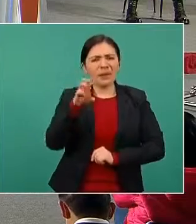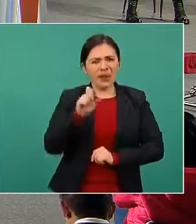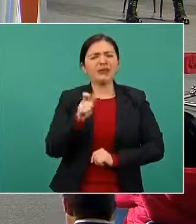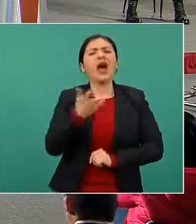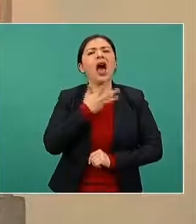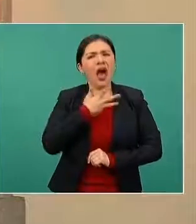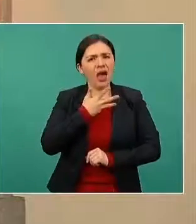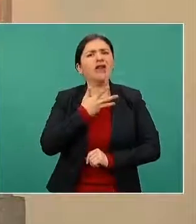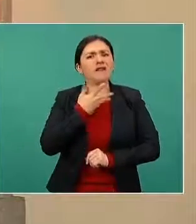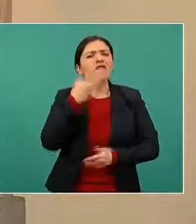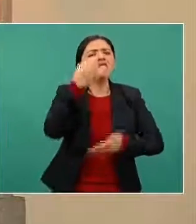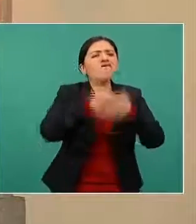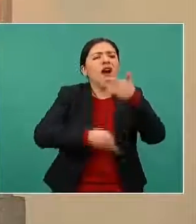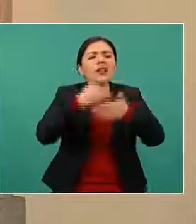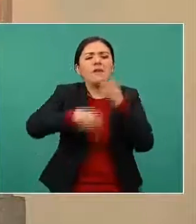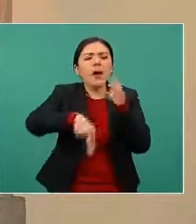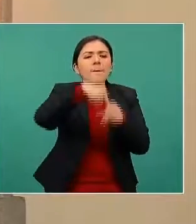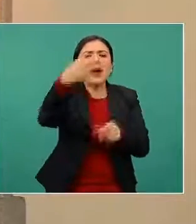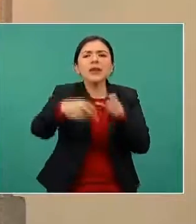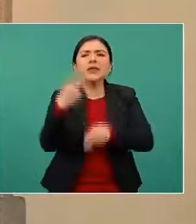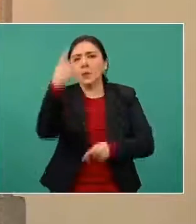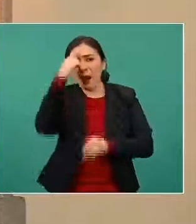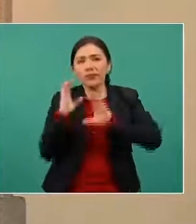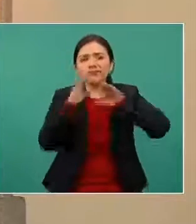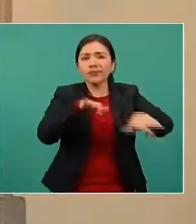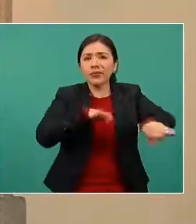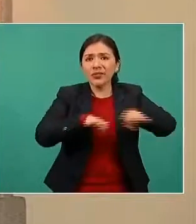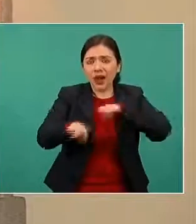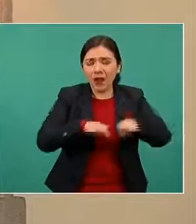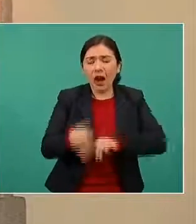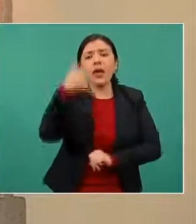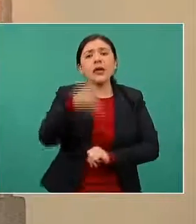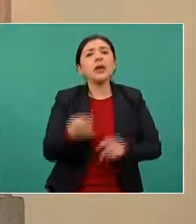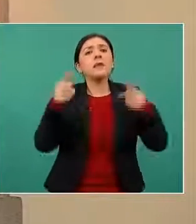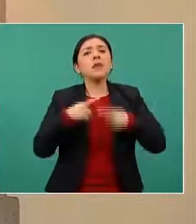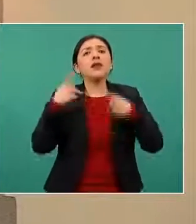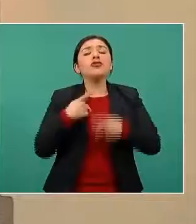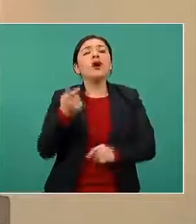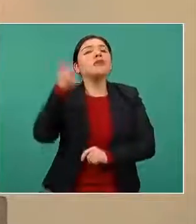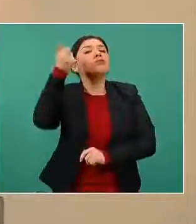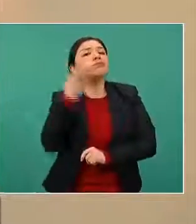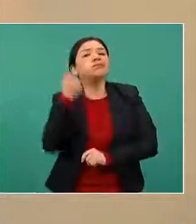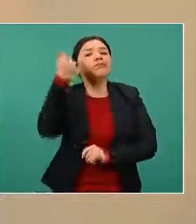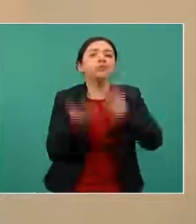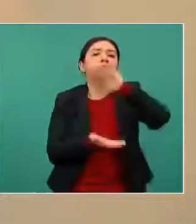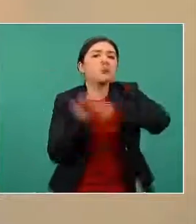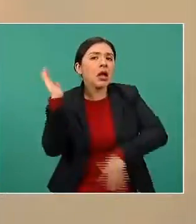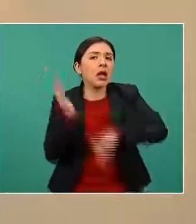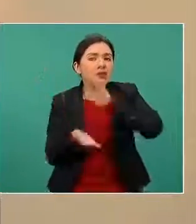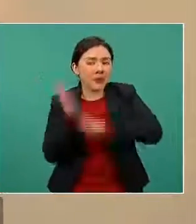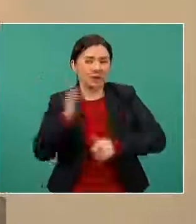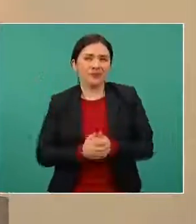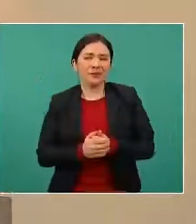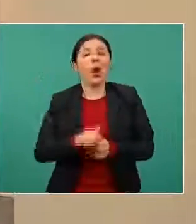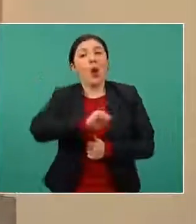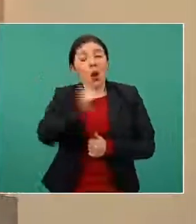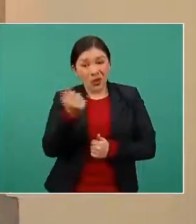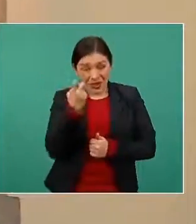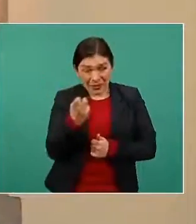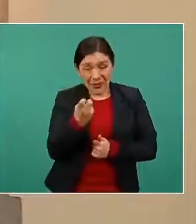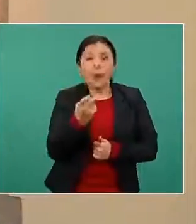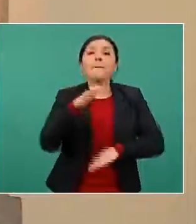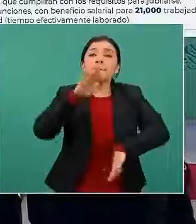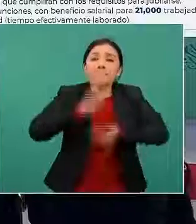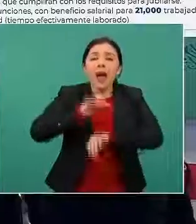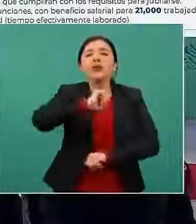y se generan jubilaciones, ambas más los ascensos escalofonarios que se